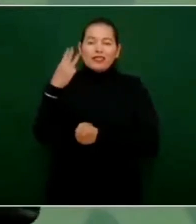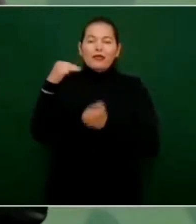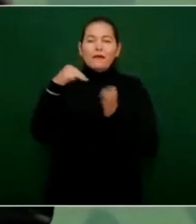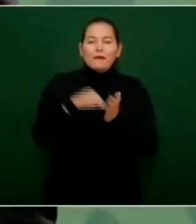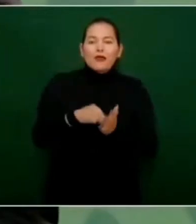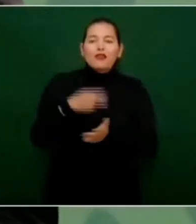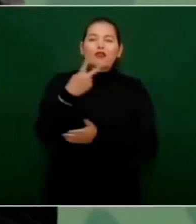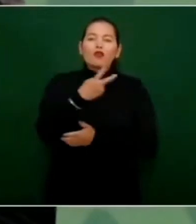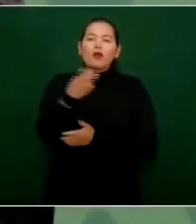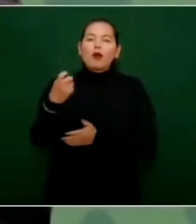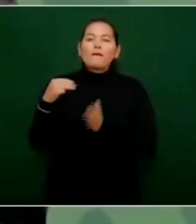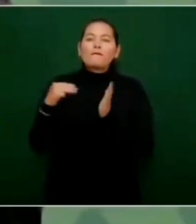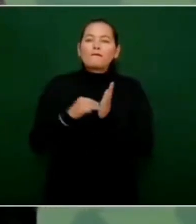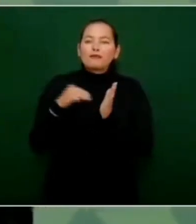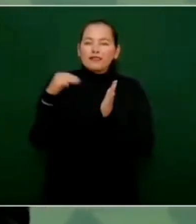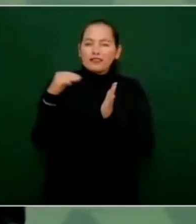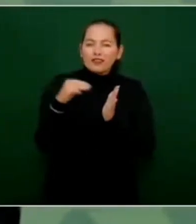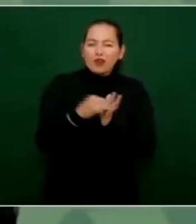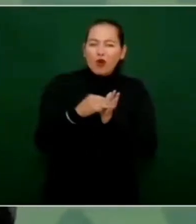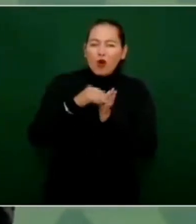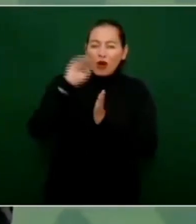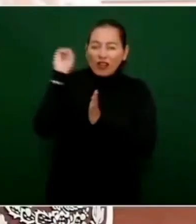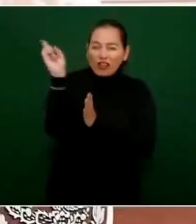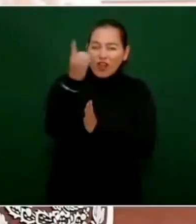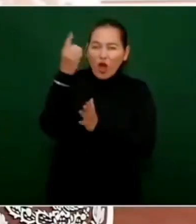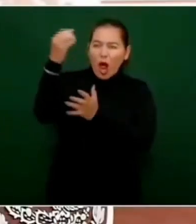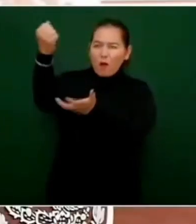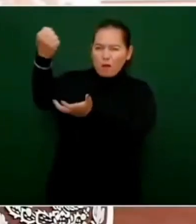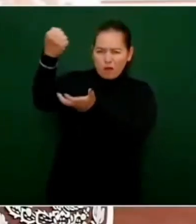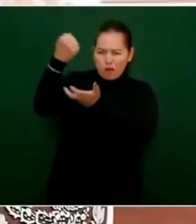63.200 millones de dólares.